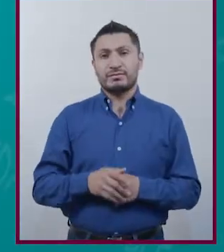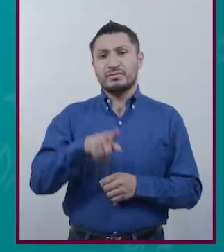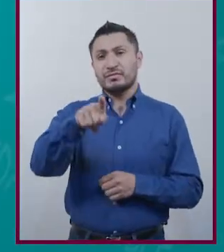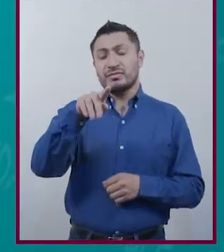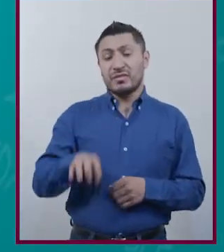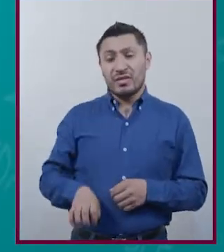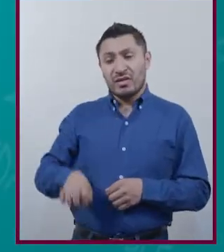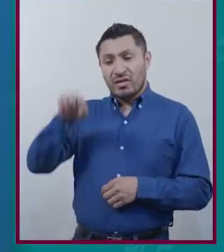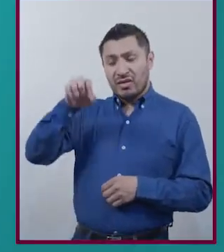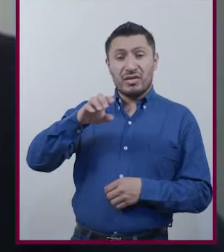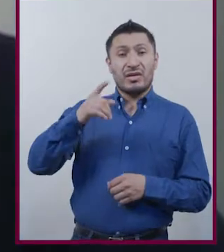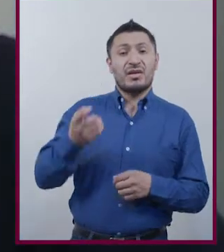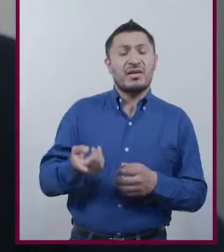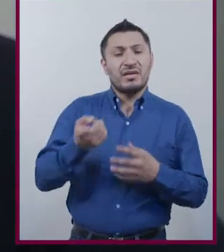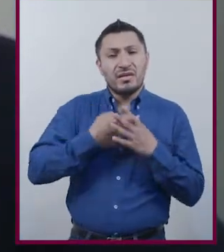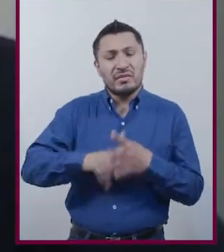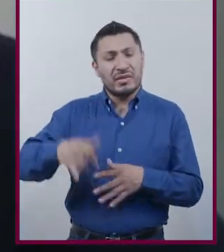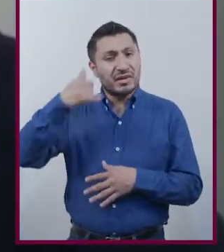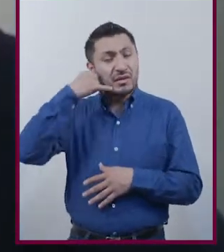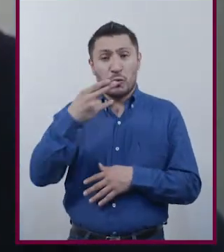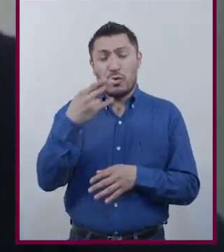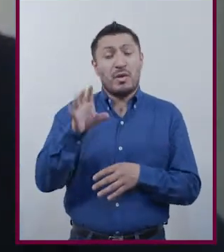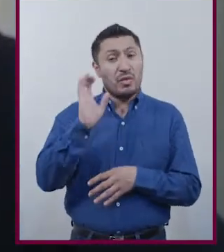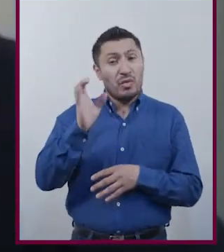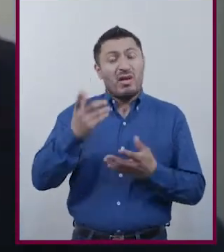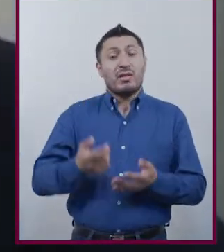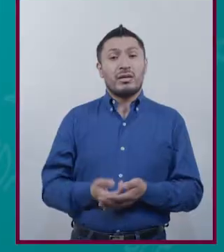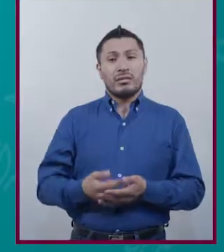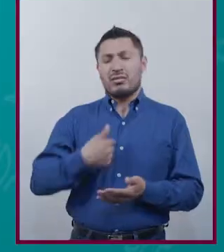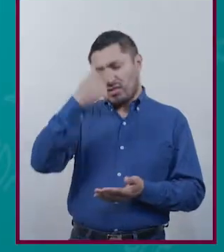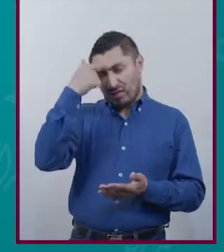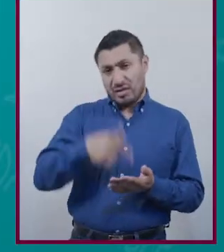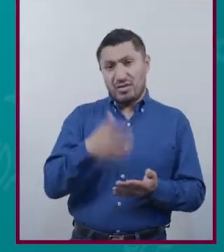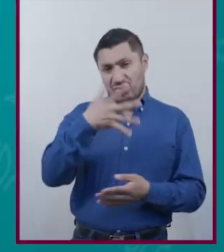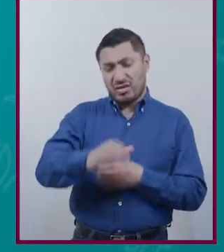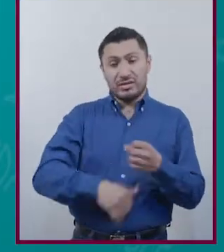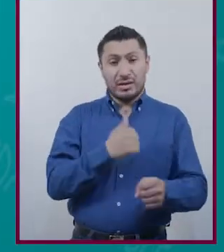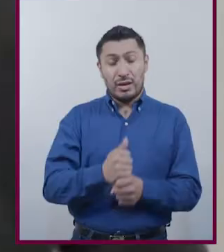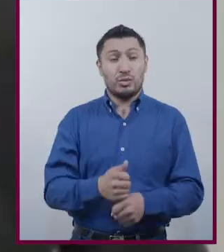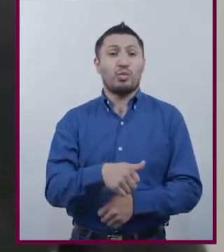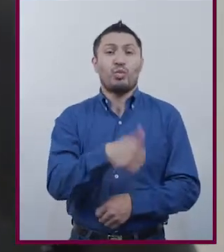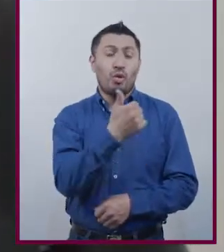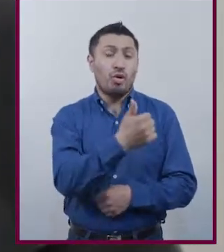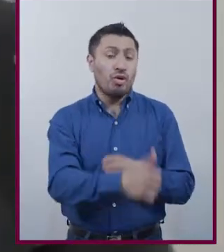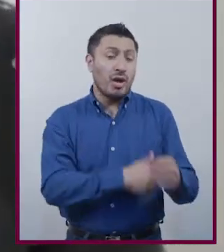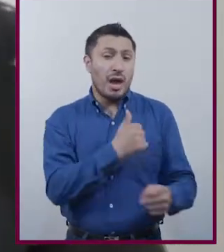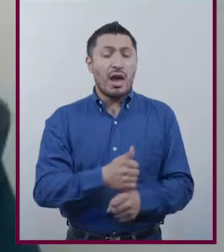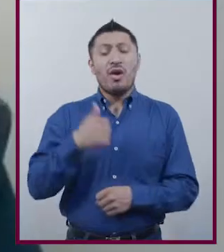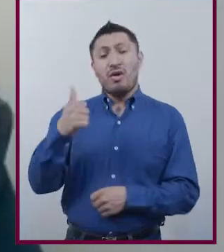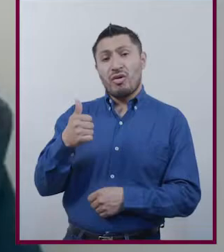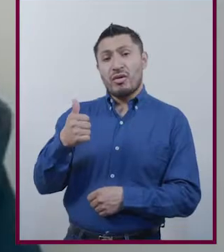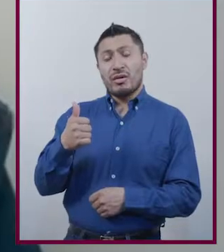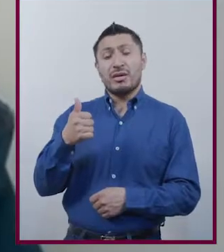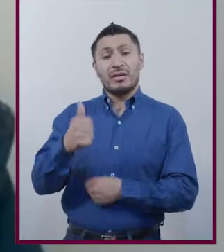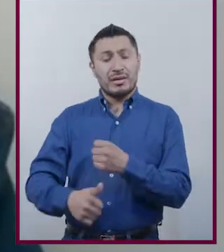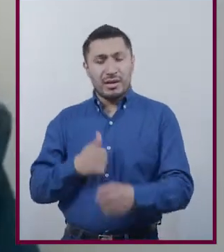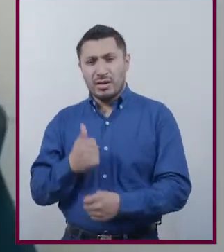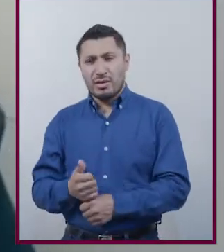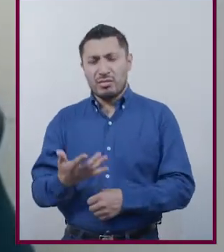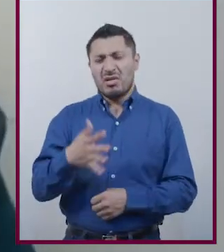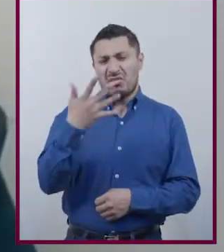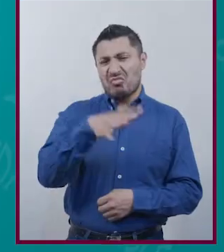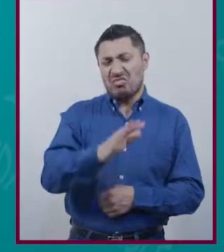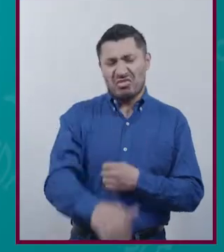edad tienes un teléfono? Creo yo que desde los 10 años. 11 años. 6 años. Como desde los